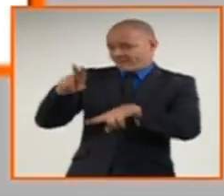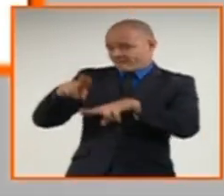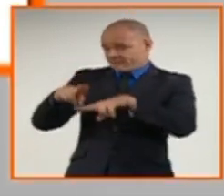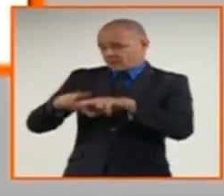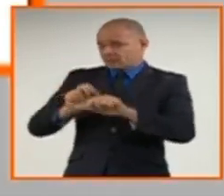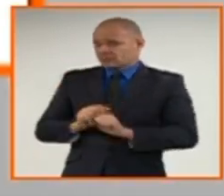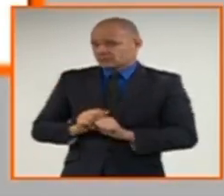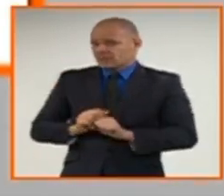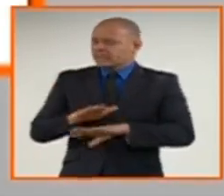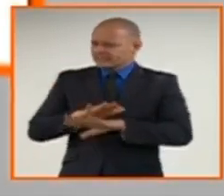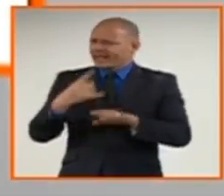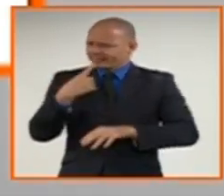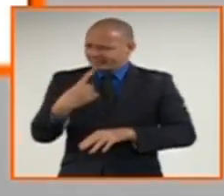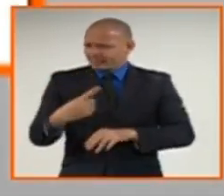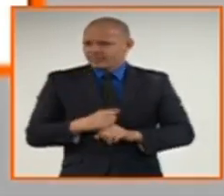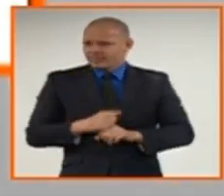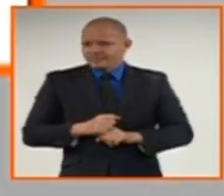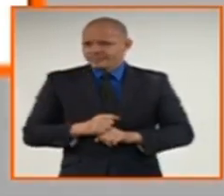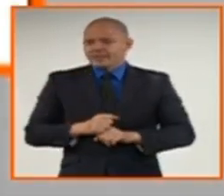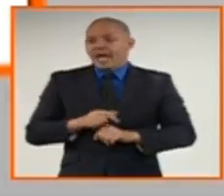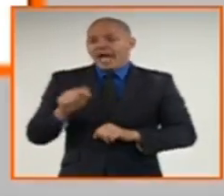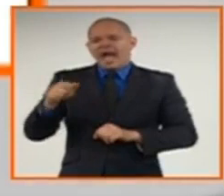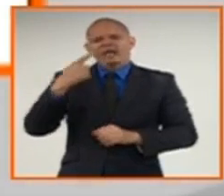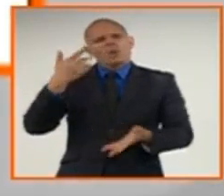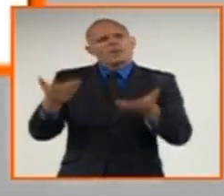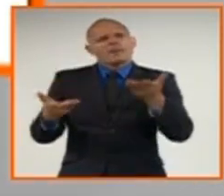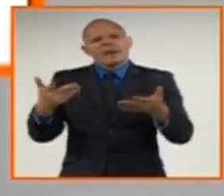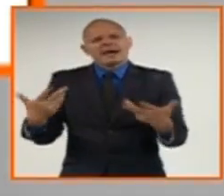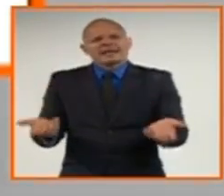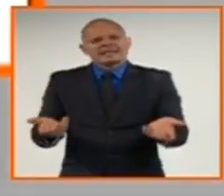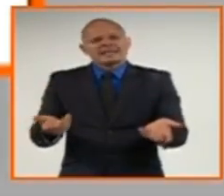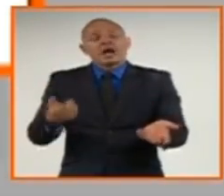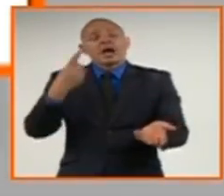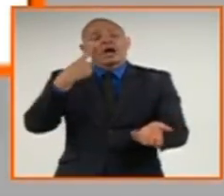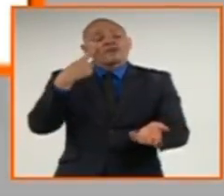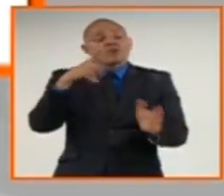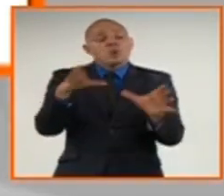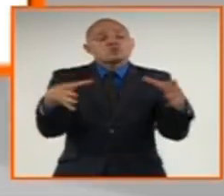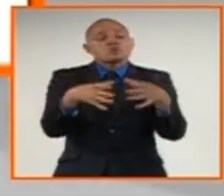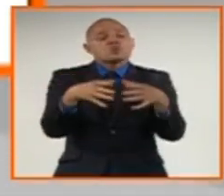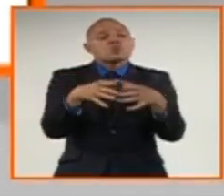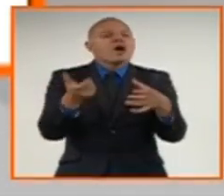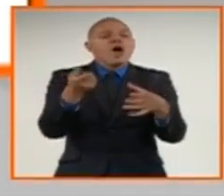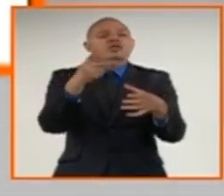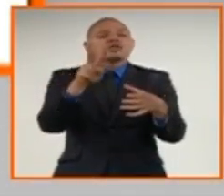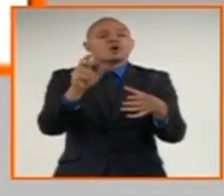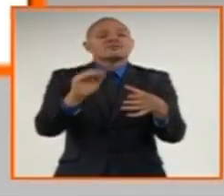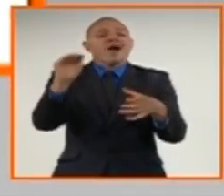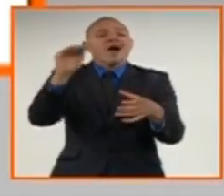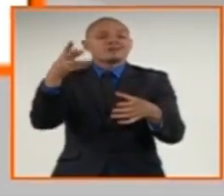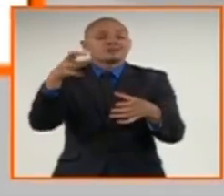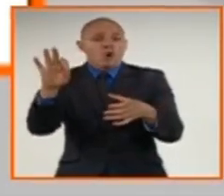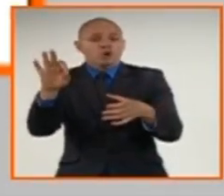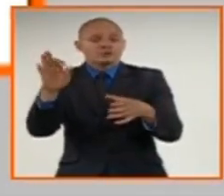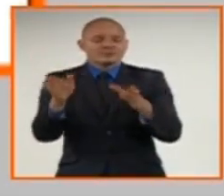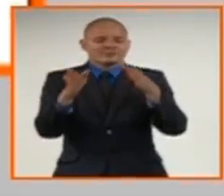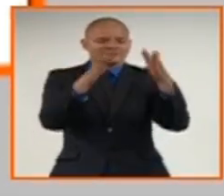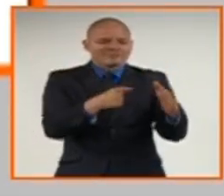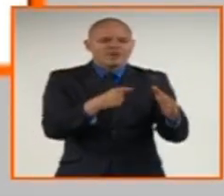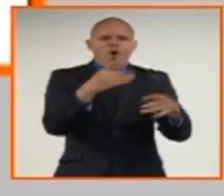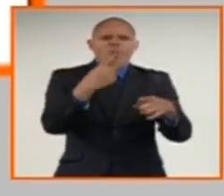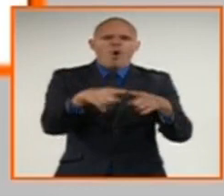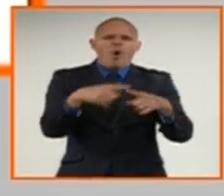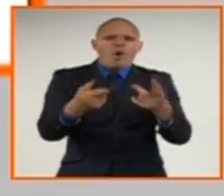como les decía, donde aquí comparamos los niños de 12 a 18 y los niños de 3 a 11, que son los que están en verde. Y